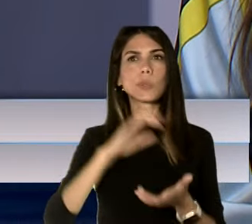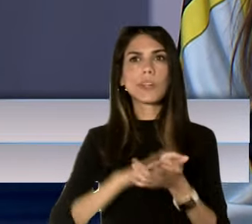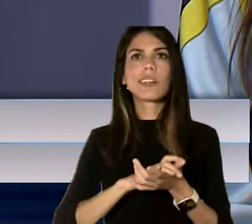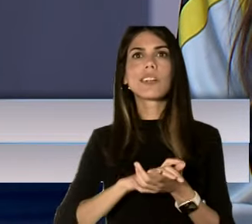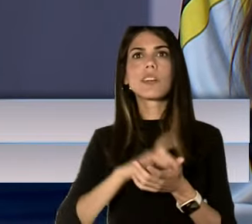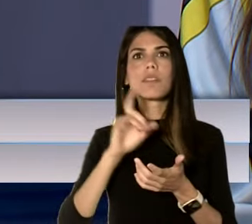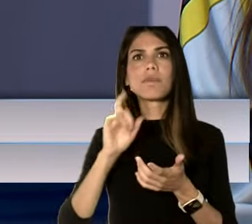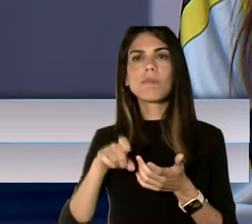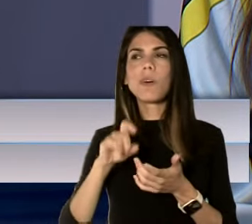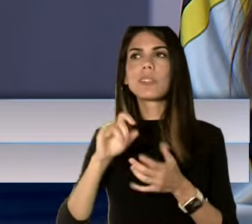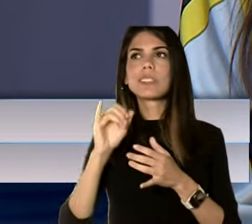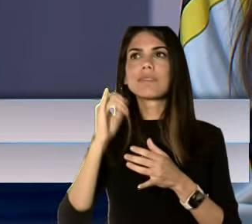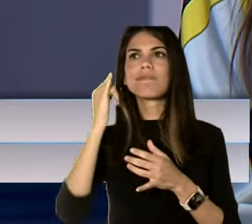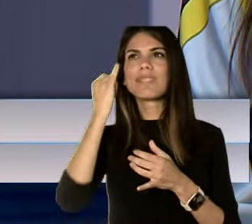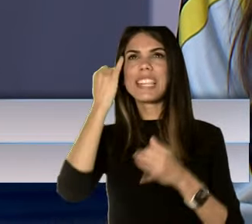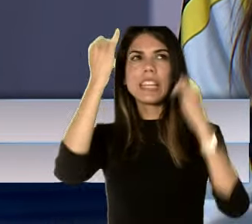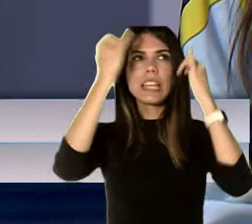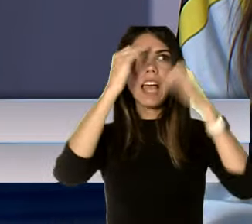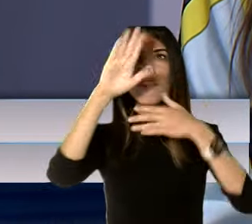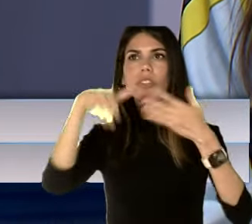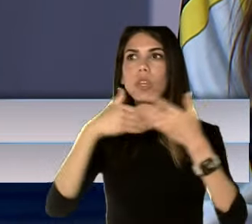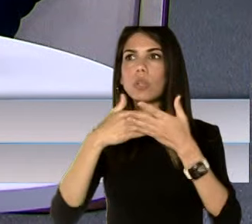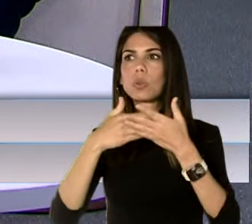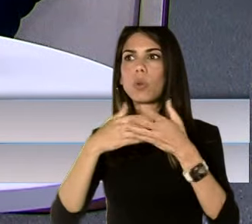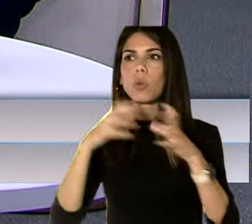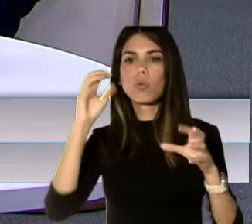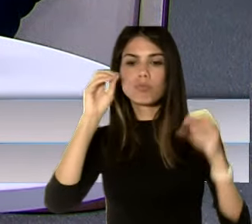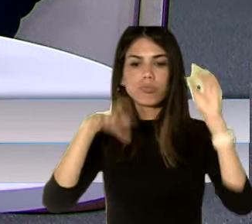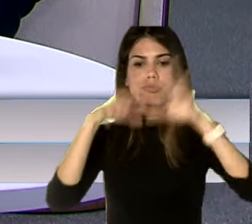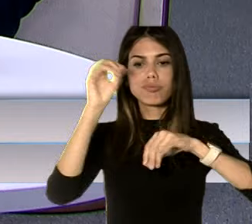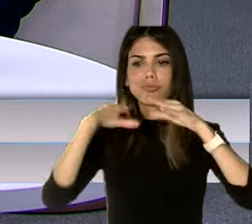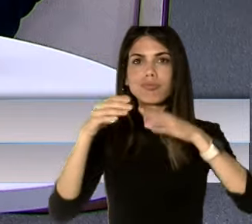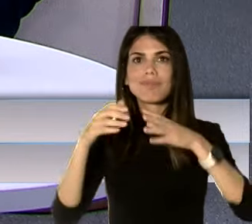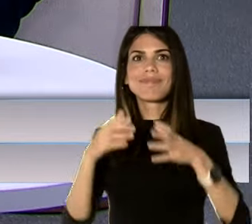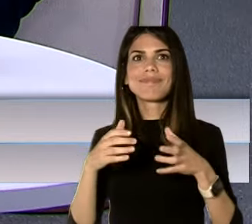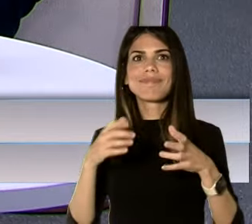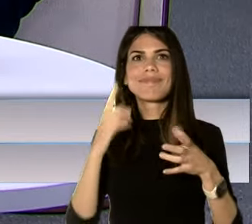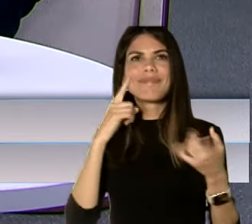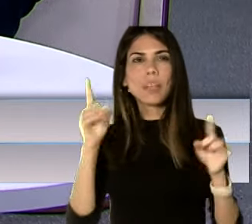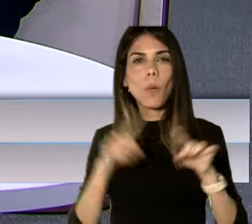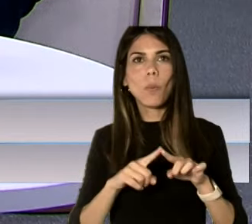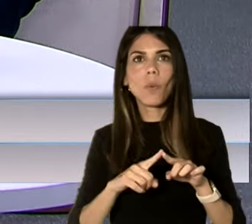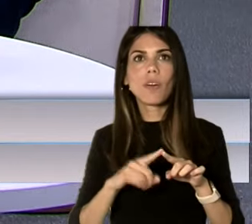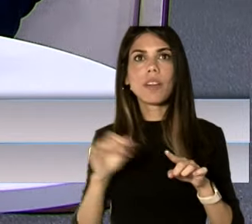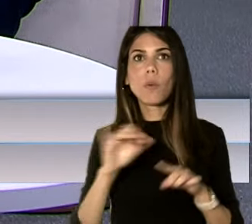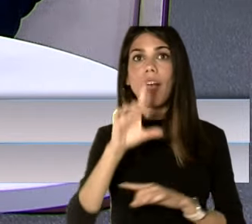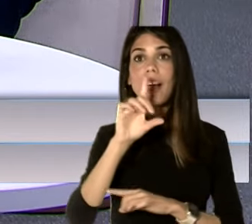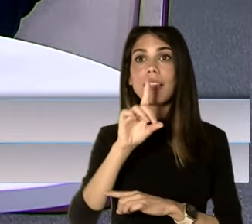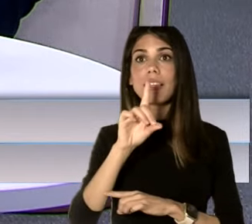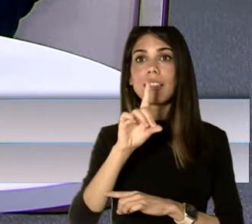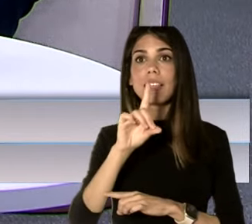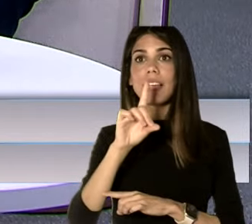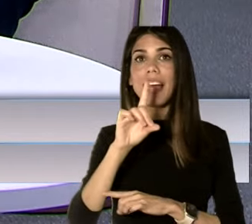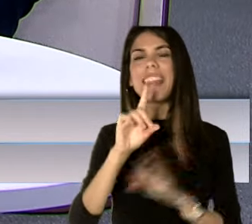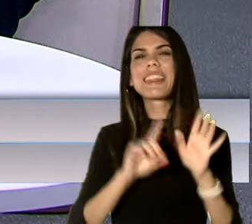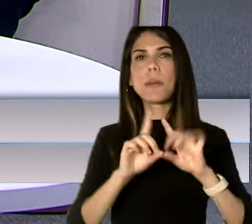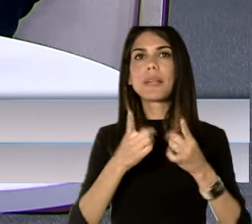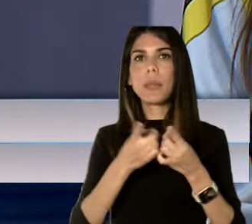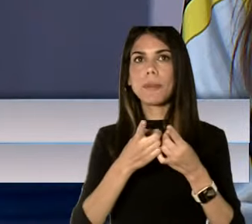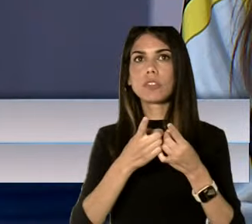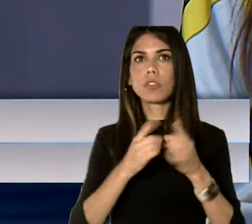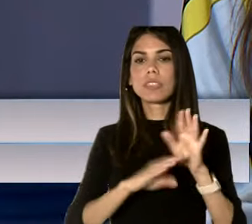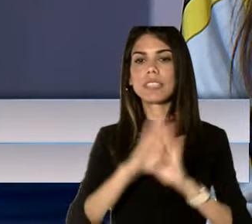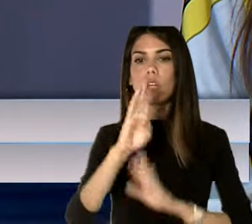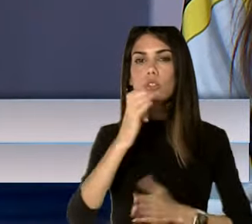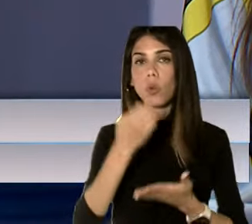idea de todos porque tiene caber más fiscalización inclusive el did el departamento de desarrollo económico eh Desde hace dos